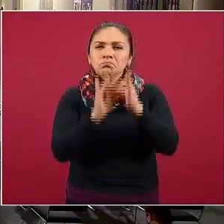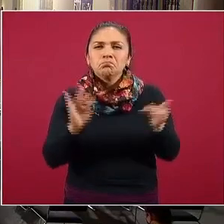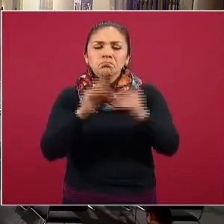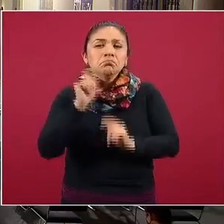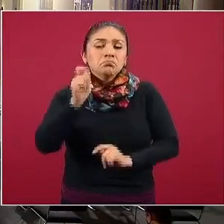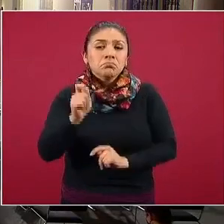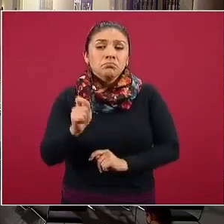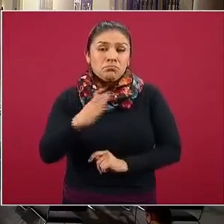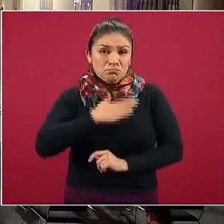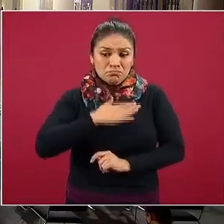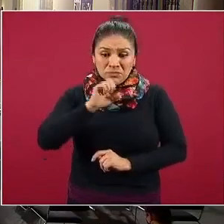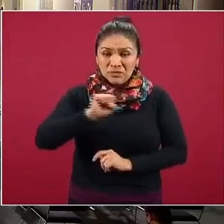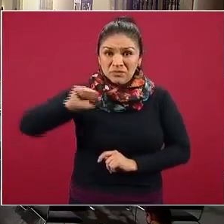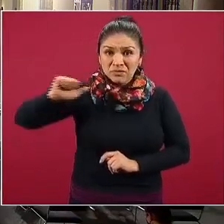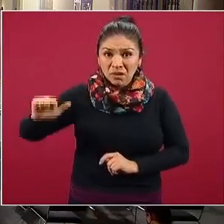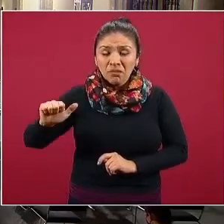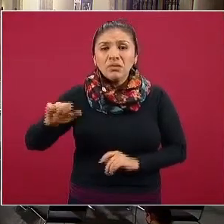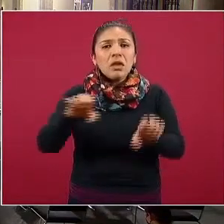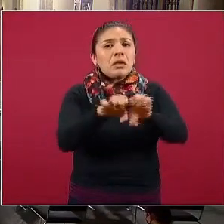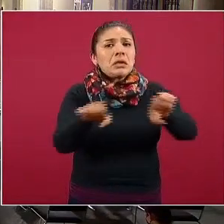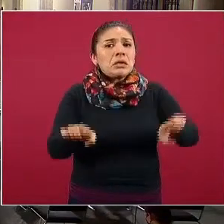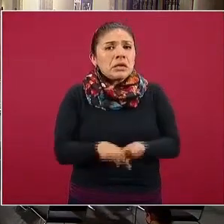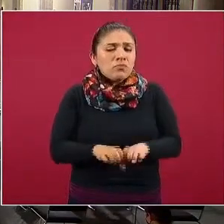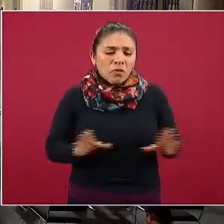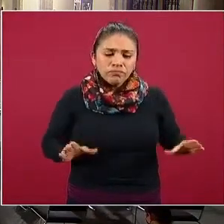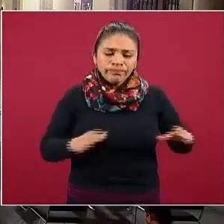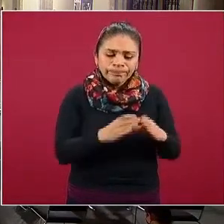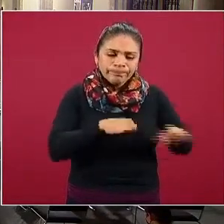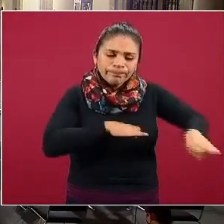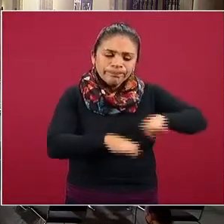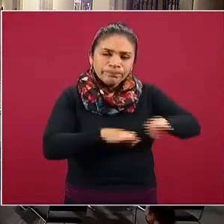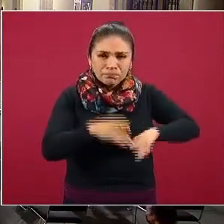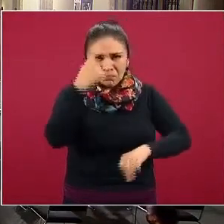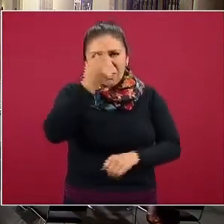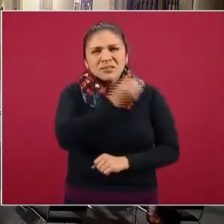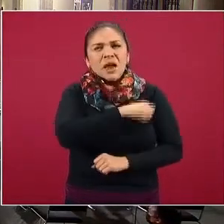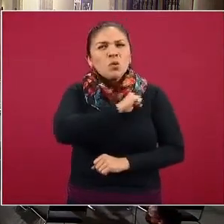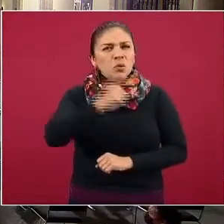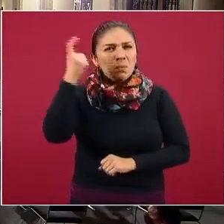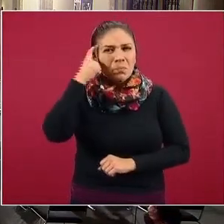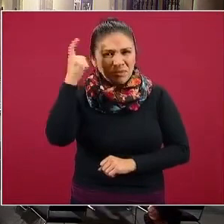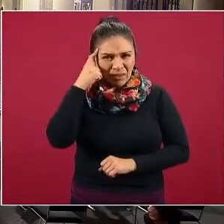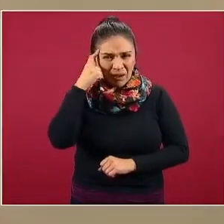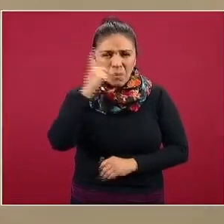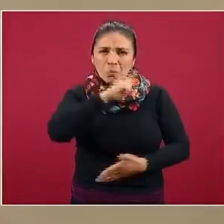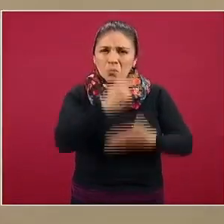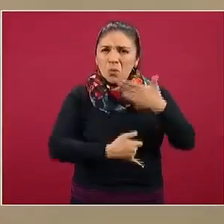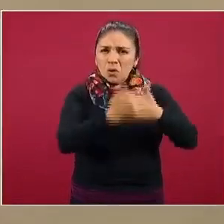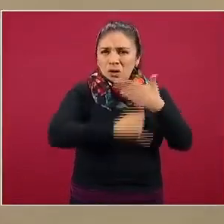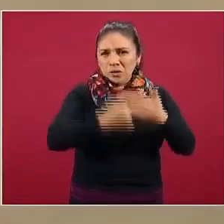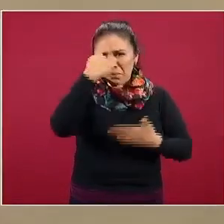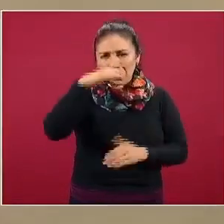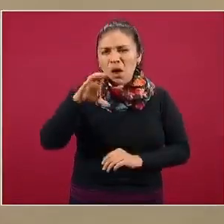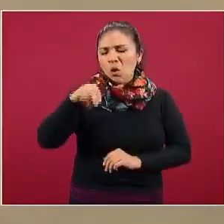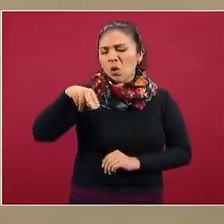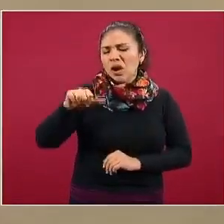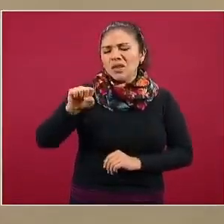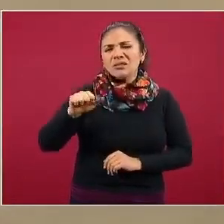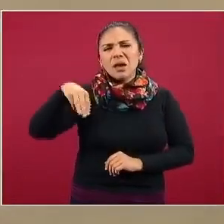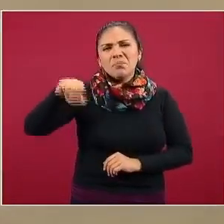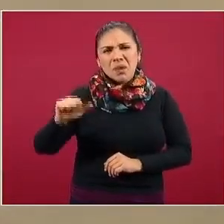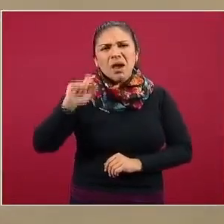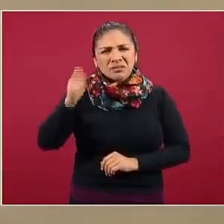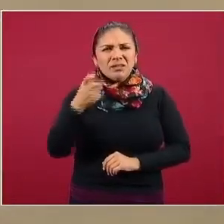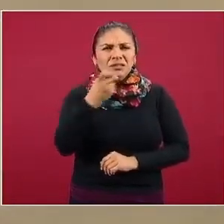la Secretaría de Salud, el equipo que estamos trabajando en salud mental, en este proyecto de CONASAMA,